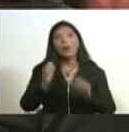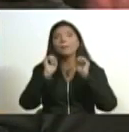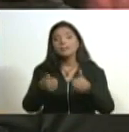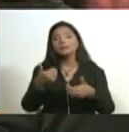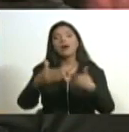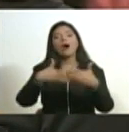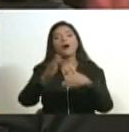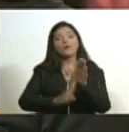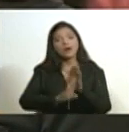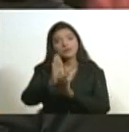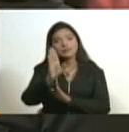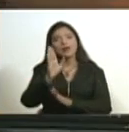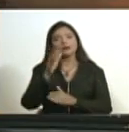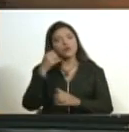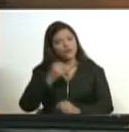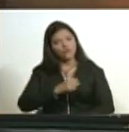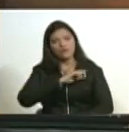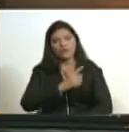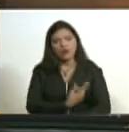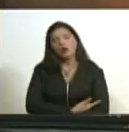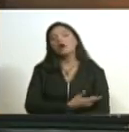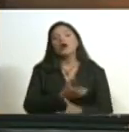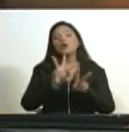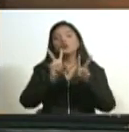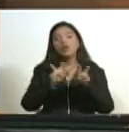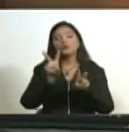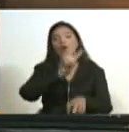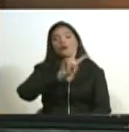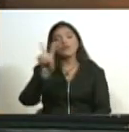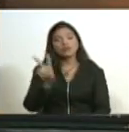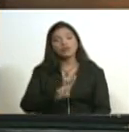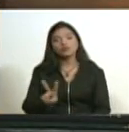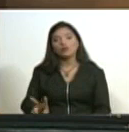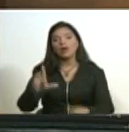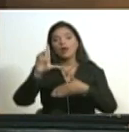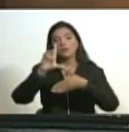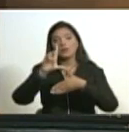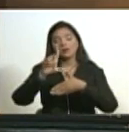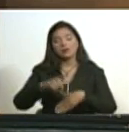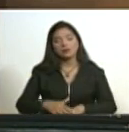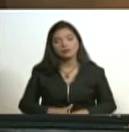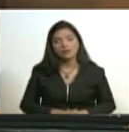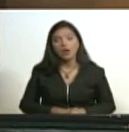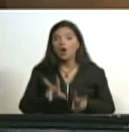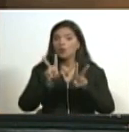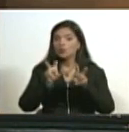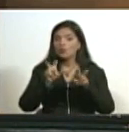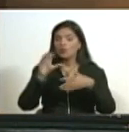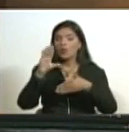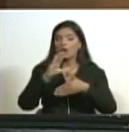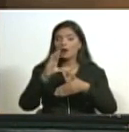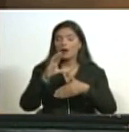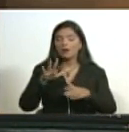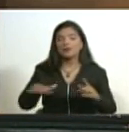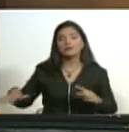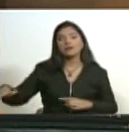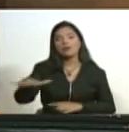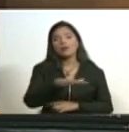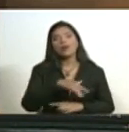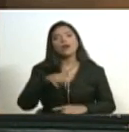avanzar a paso firme en una nueva Venezuela, en una nueva América Latina, en un nuevo Caribe.